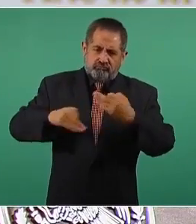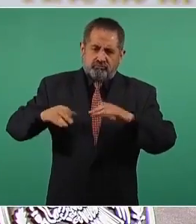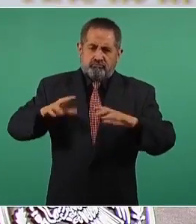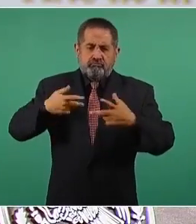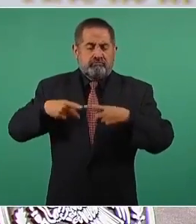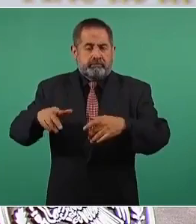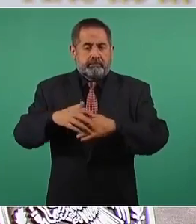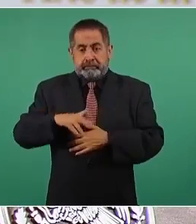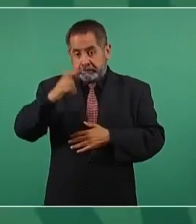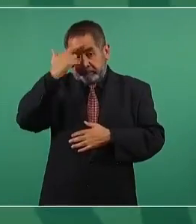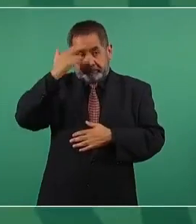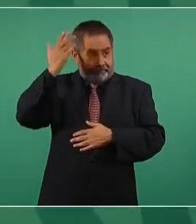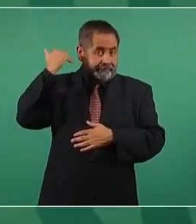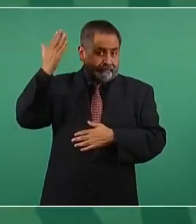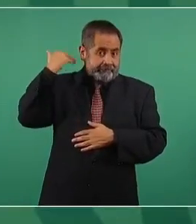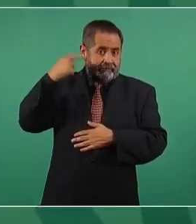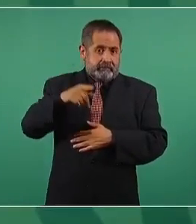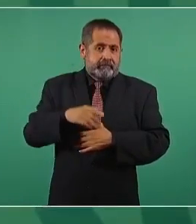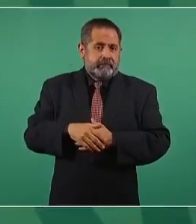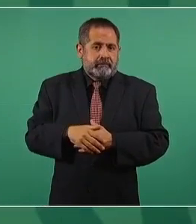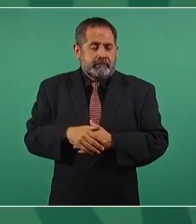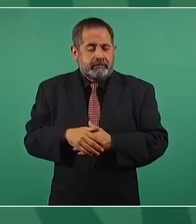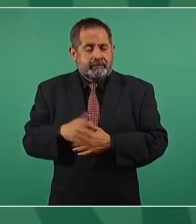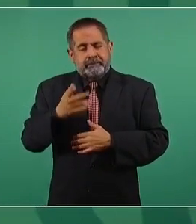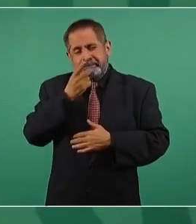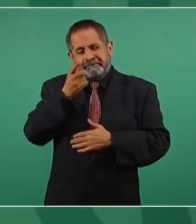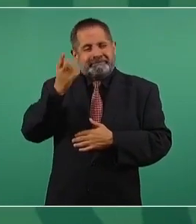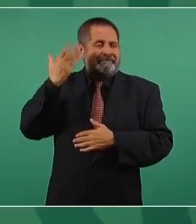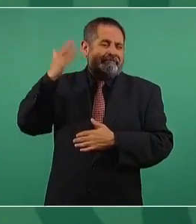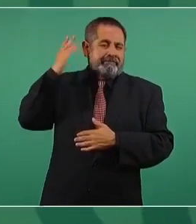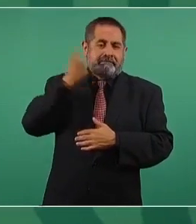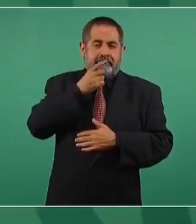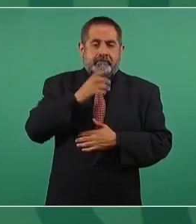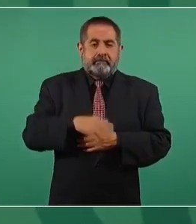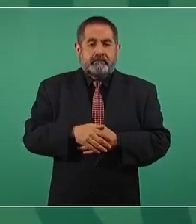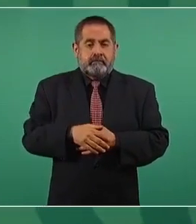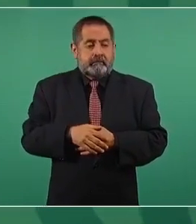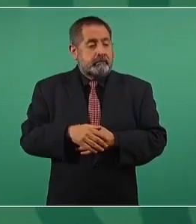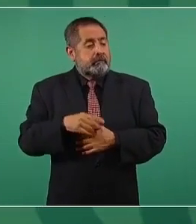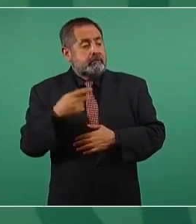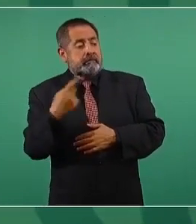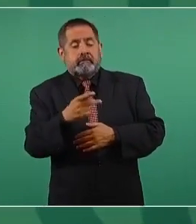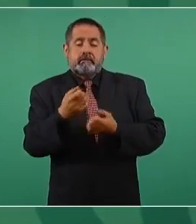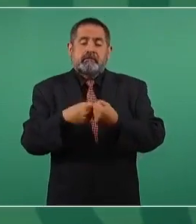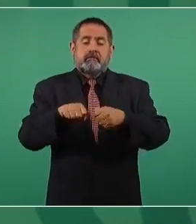Porque antes, ¿se acuerdan?, que hasta se decía, es de la sociedad.